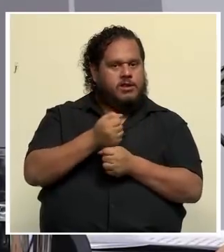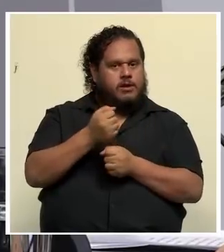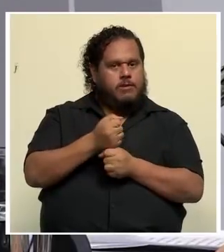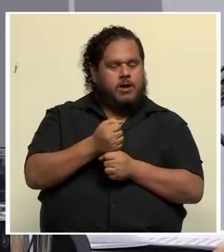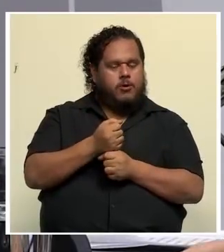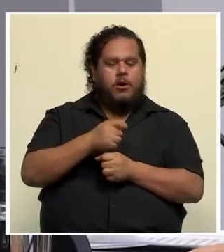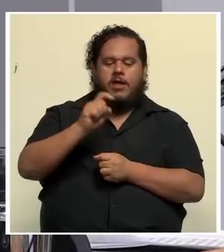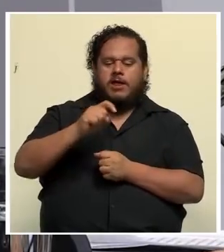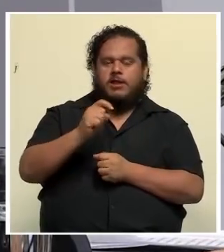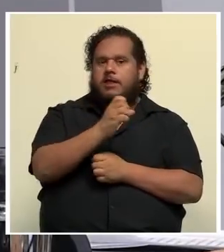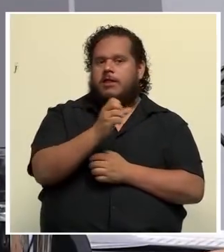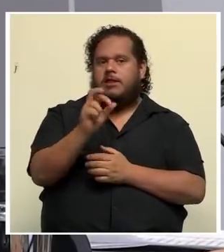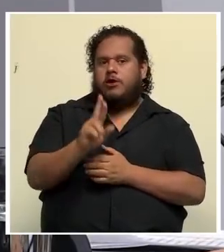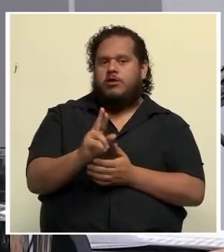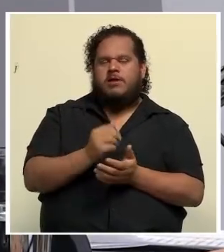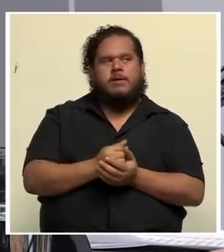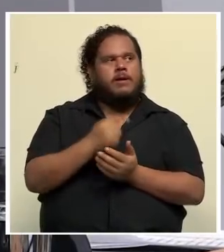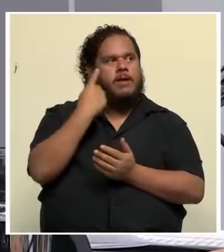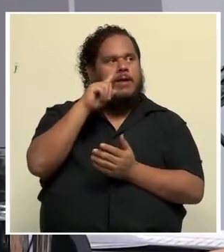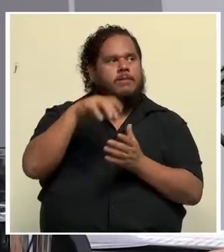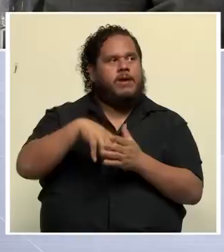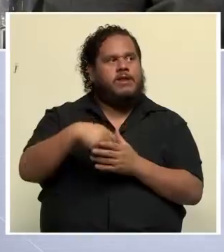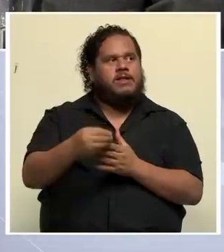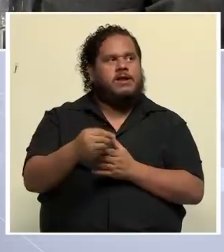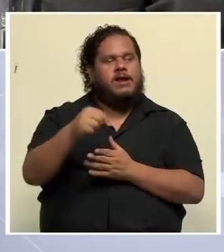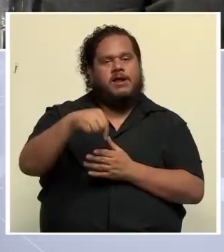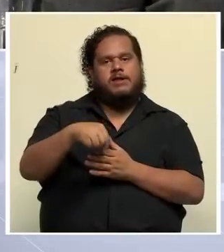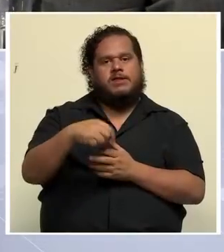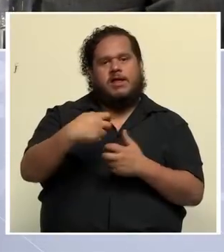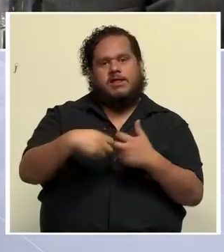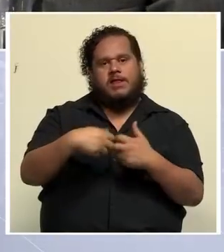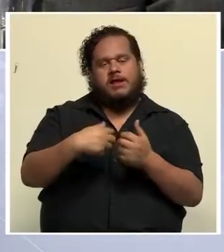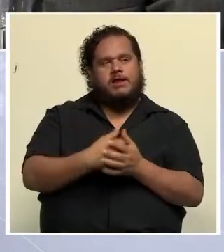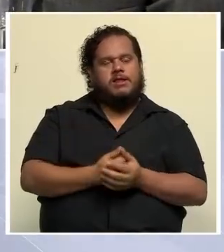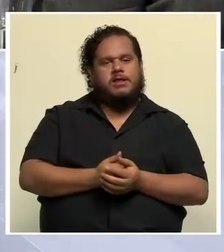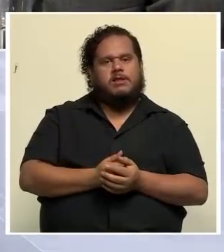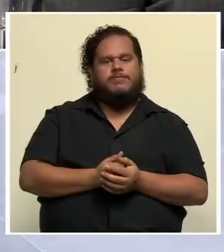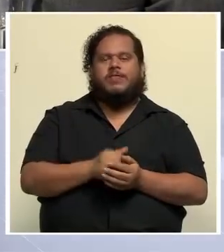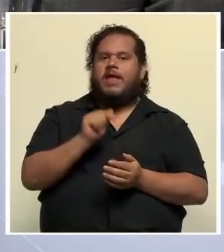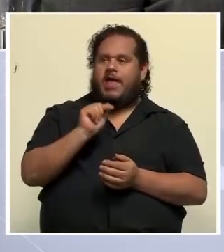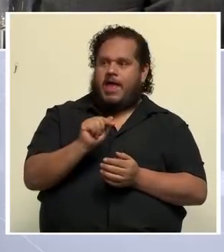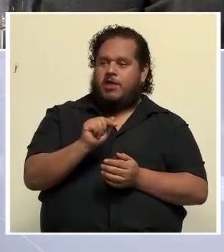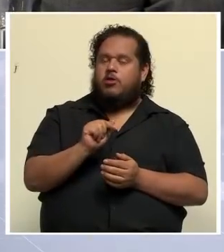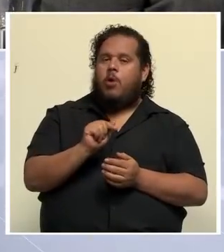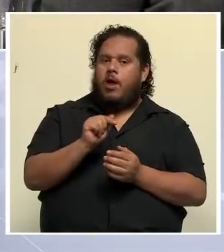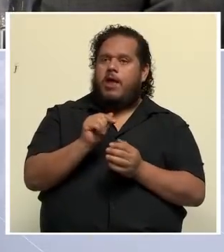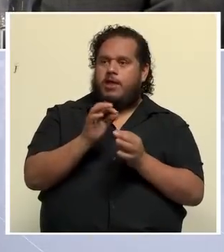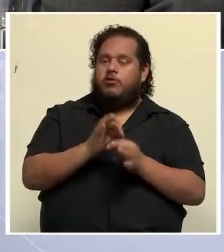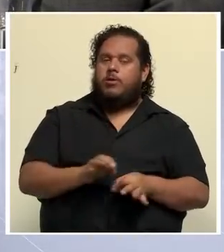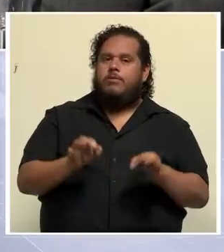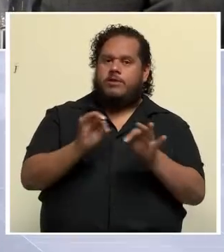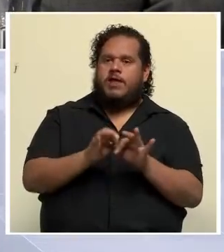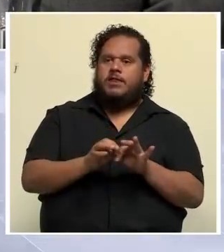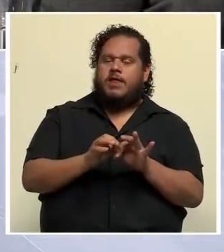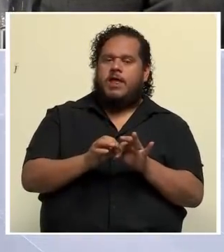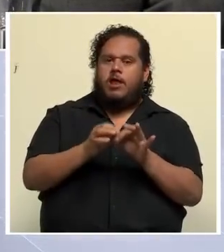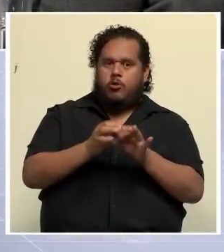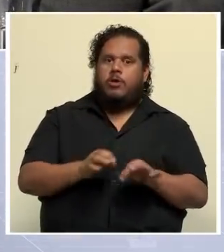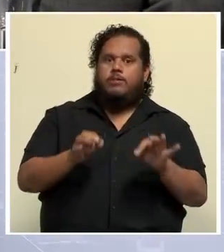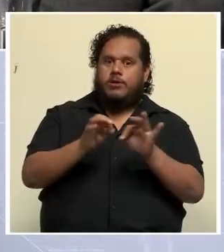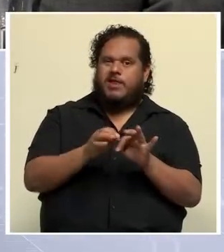que necesita Costa Rica para salir de esta crisis. Y eso es lo que importa. Lo que importa es el